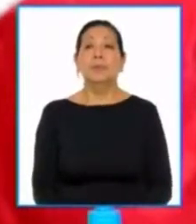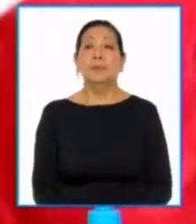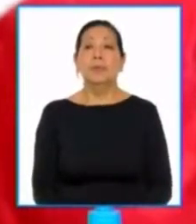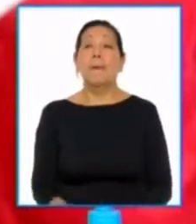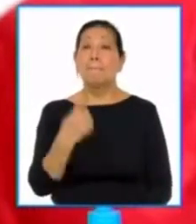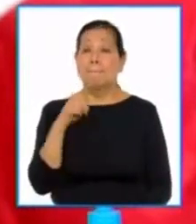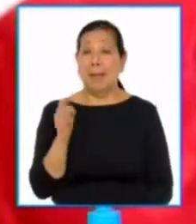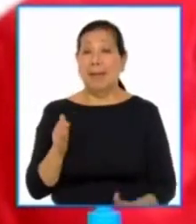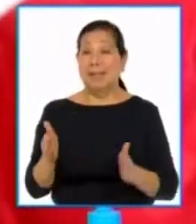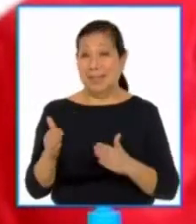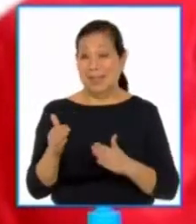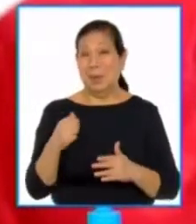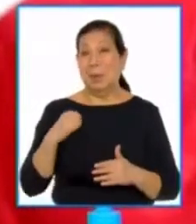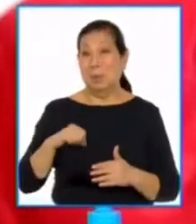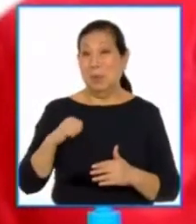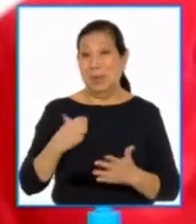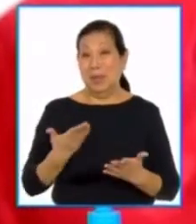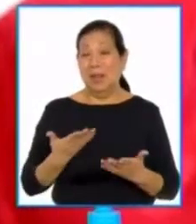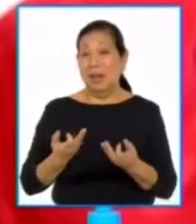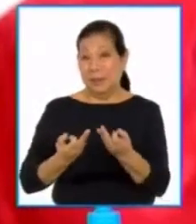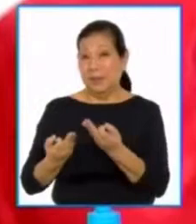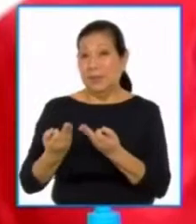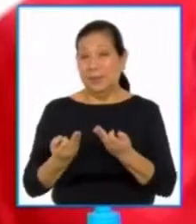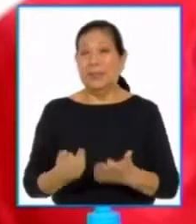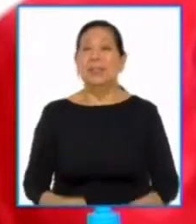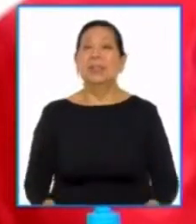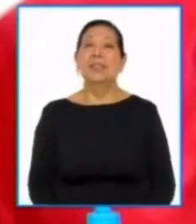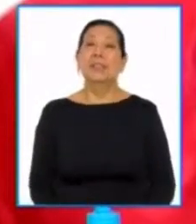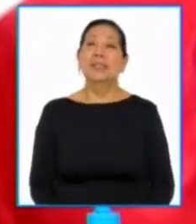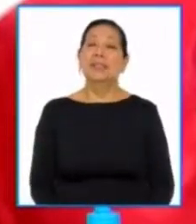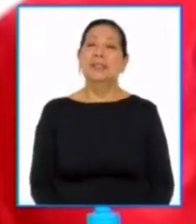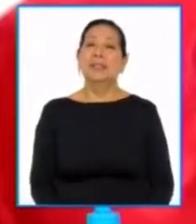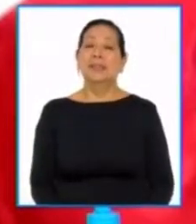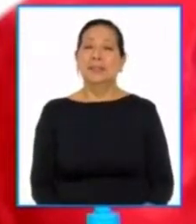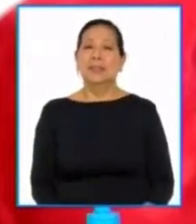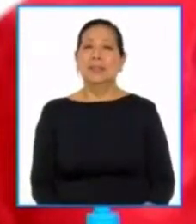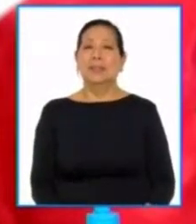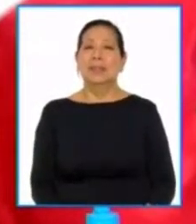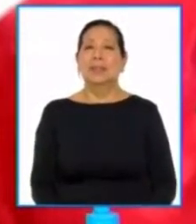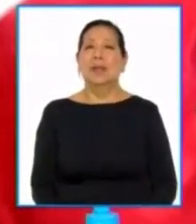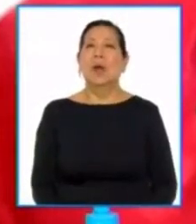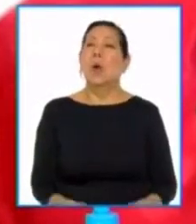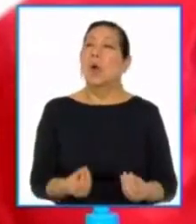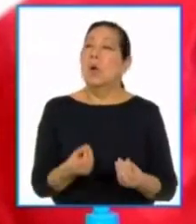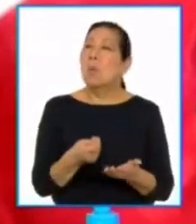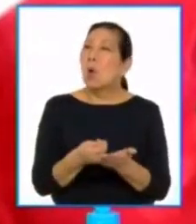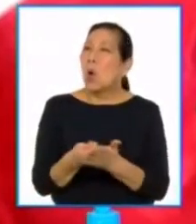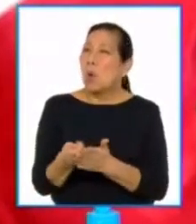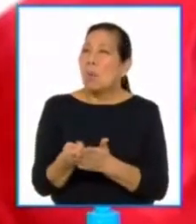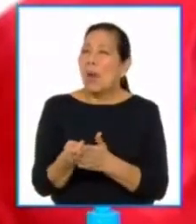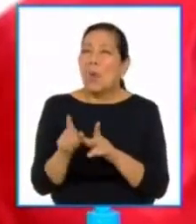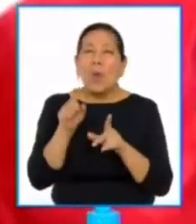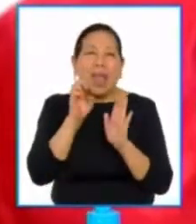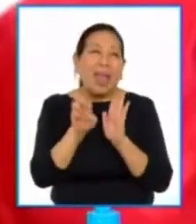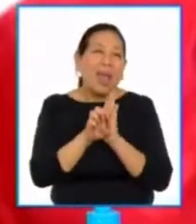para las cajas municipales y las microfinancieras es como comprar un